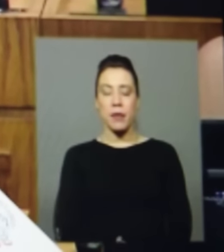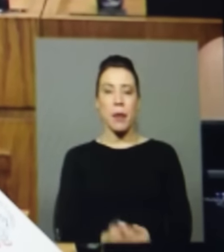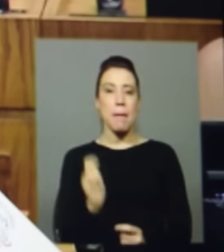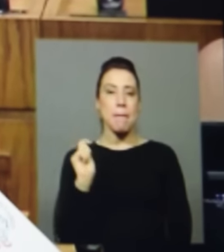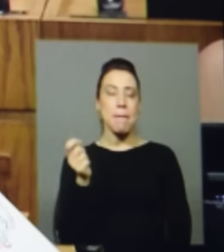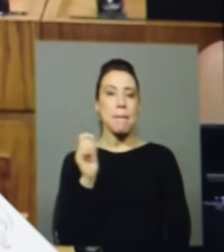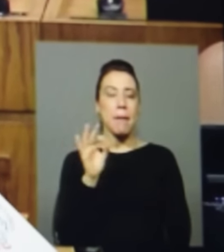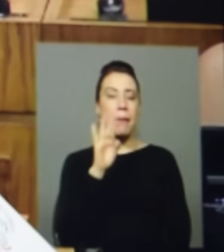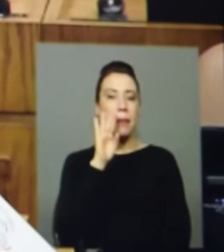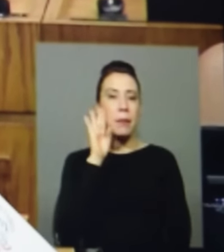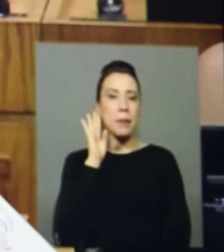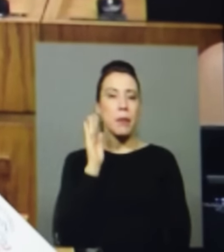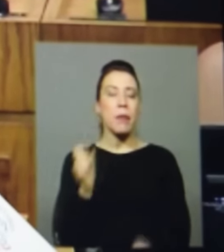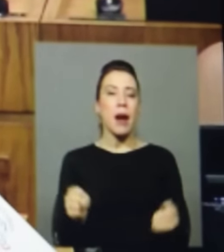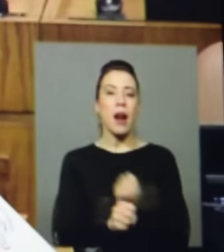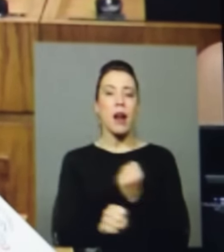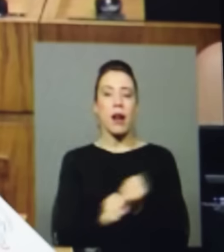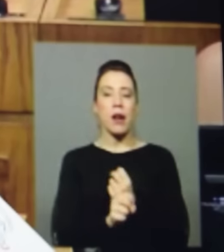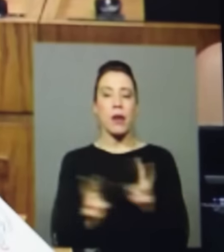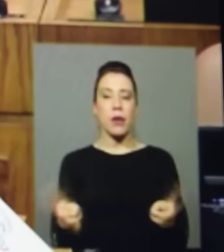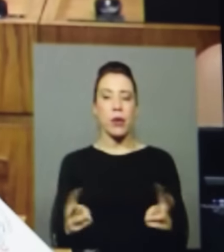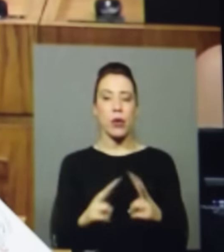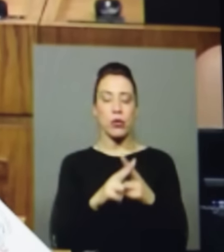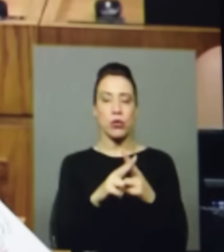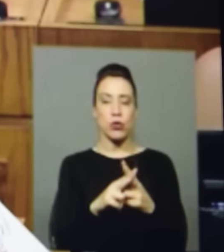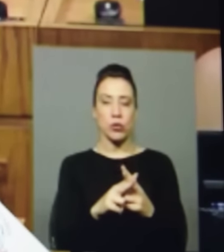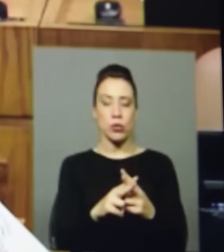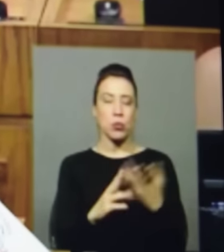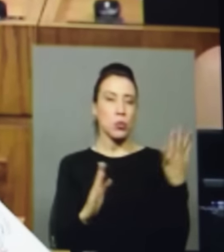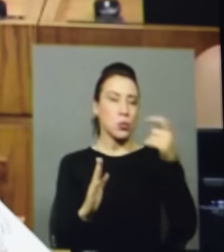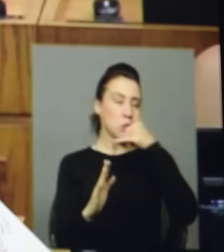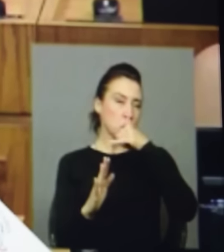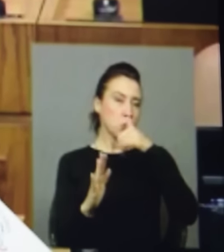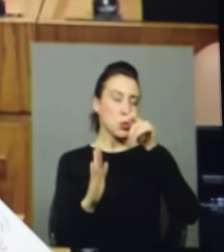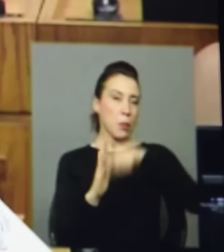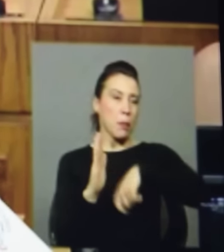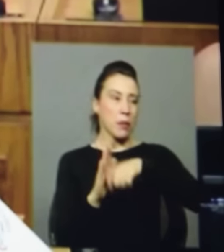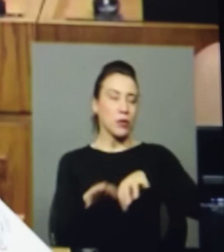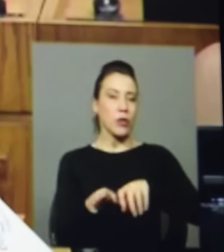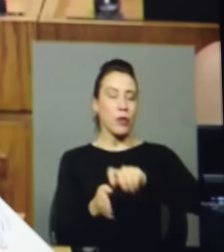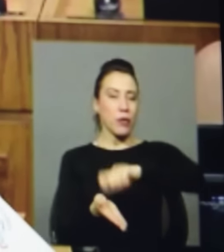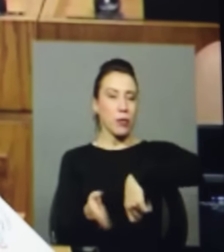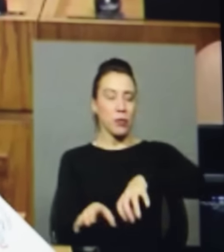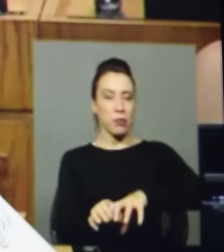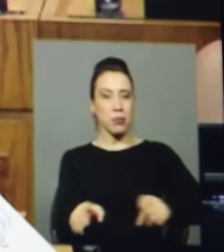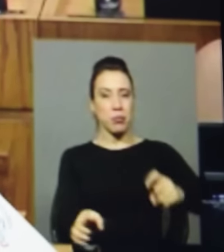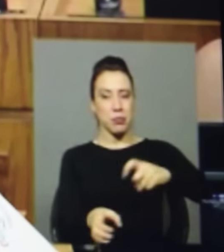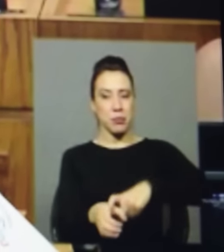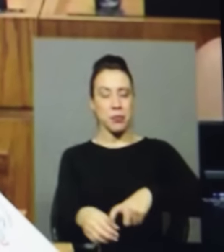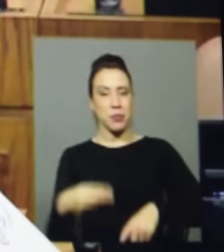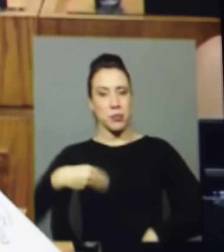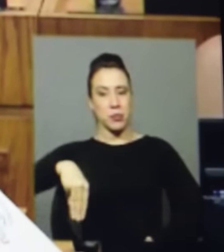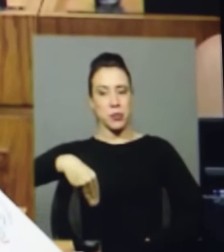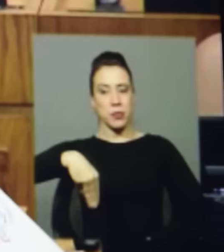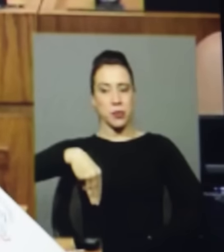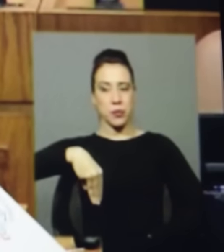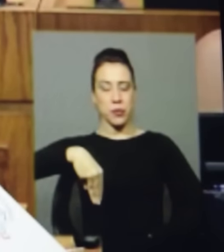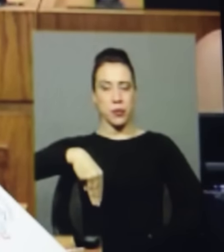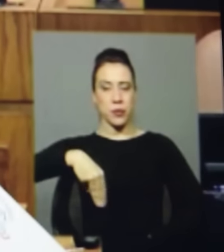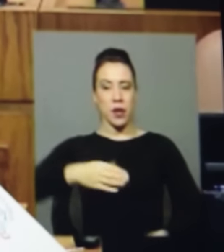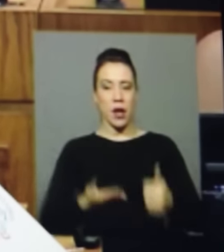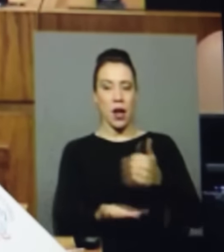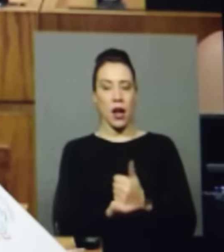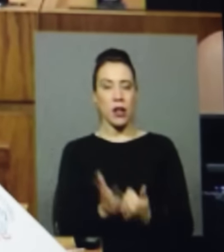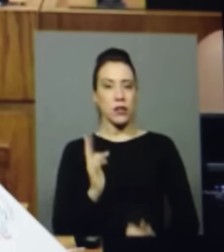pagos correspondientes en su construcción. Hace varios meses que se firmó un convenio entre el municipio, nuestro